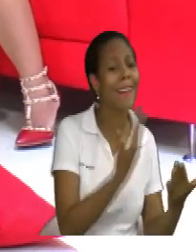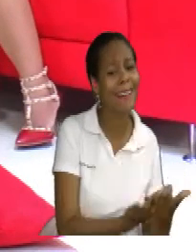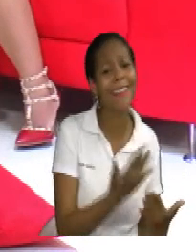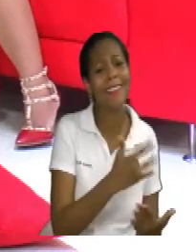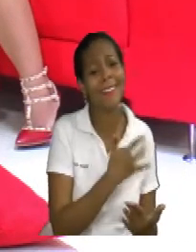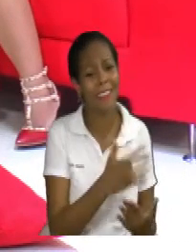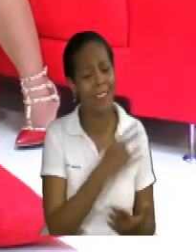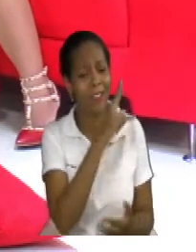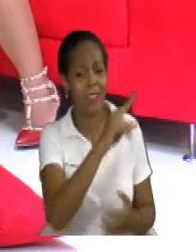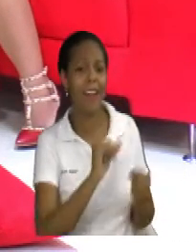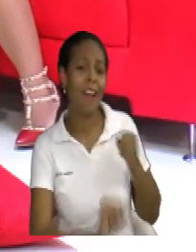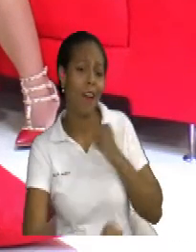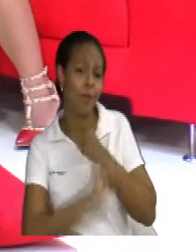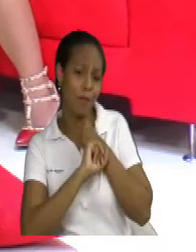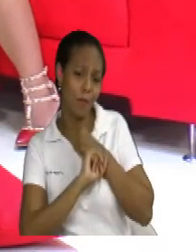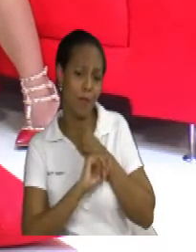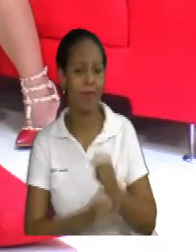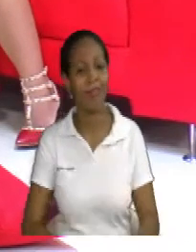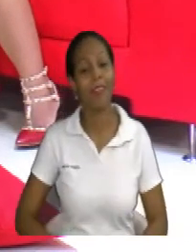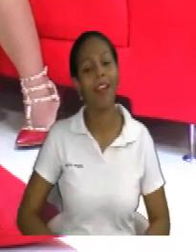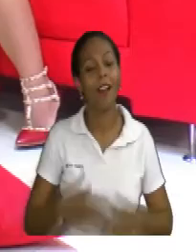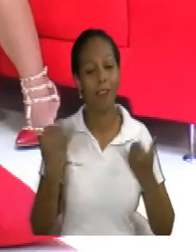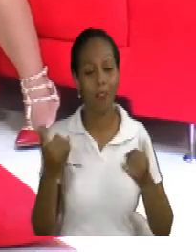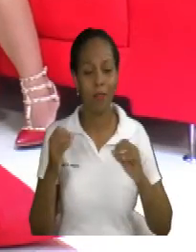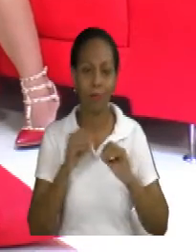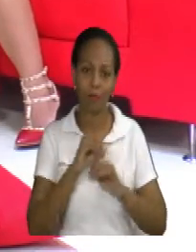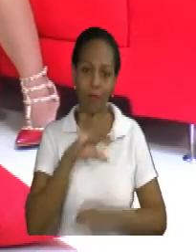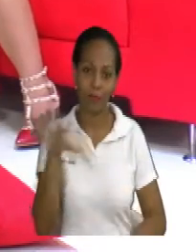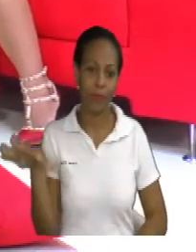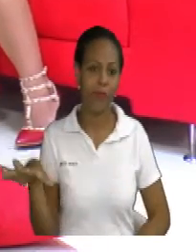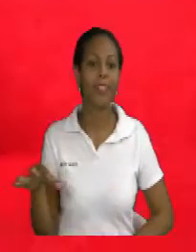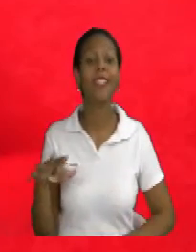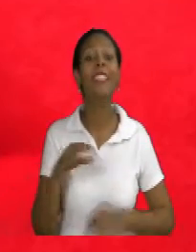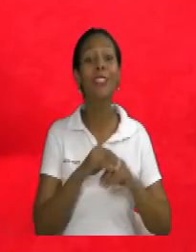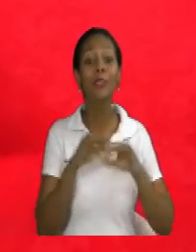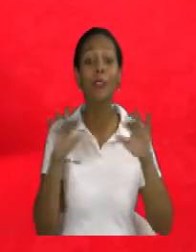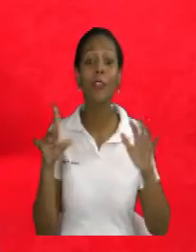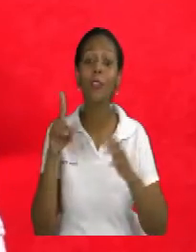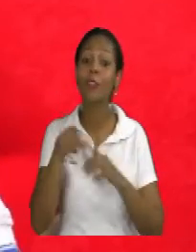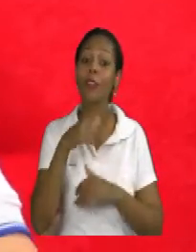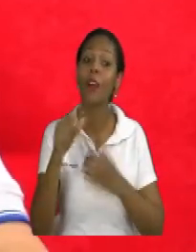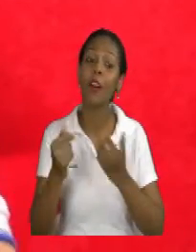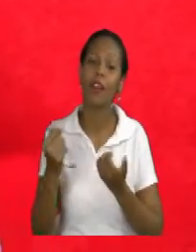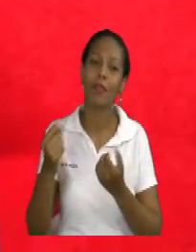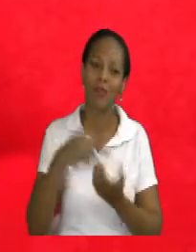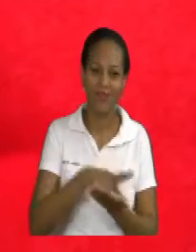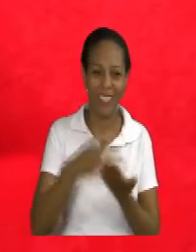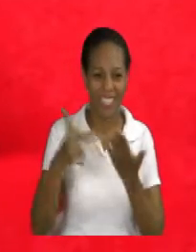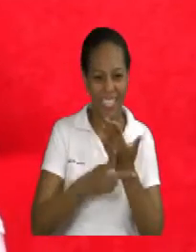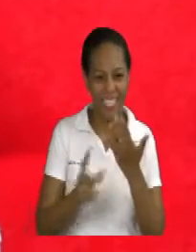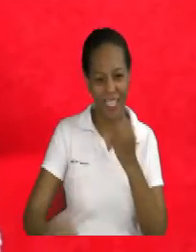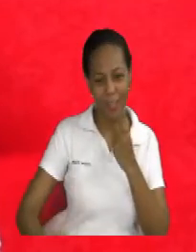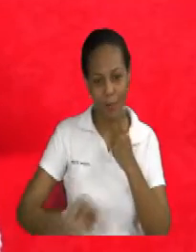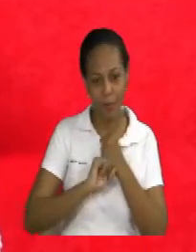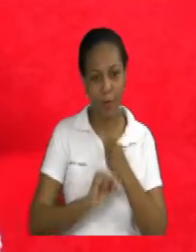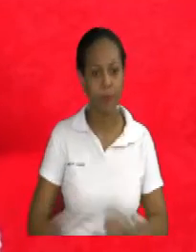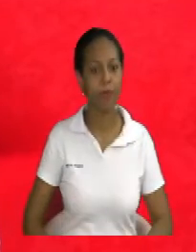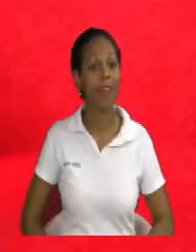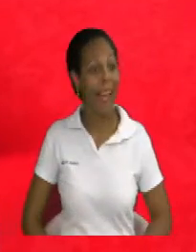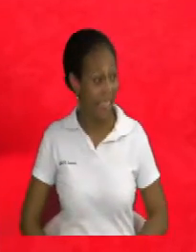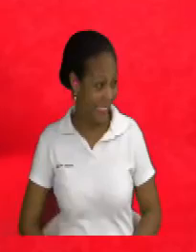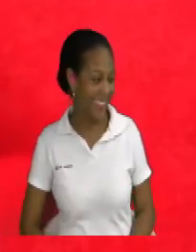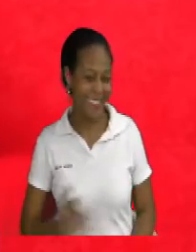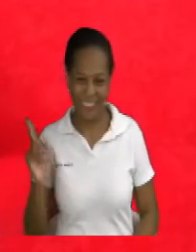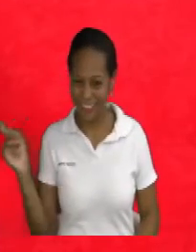hacer esta promoción, divulgación, con las entidades que apoyan el proyecto. Durante todo el año, como lo explicaba mi compañera